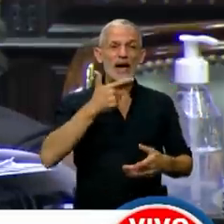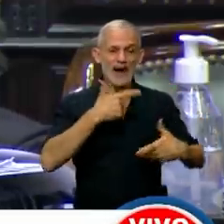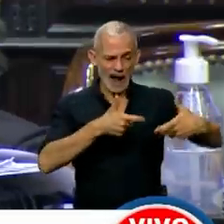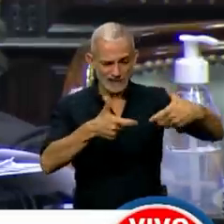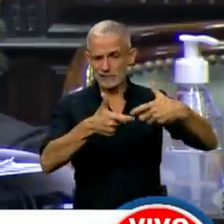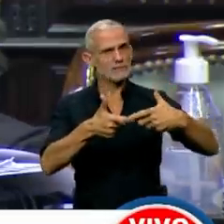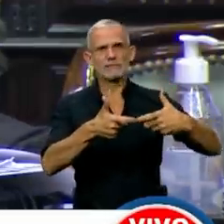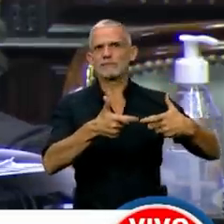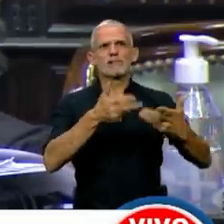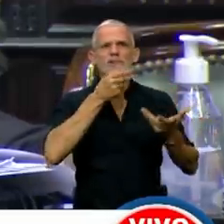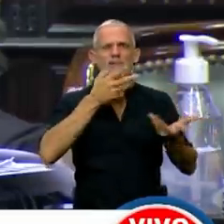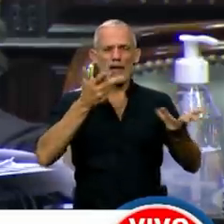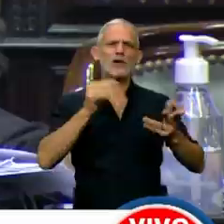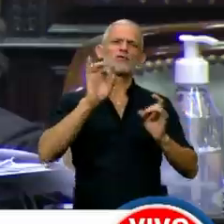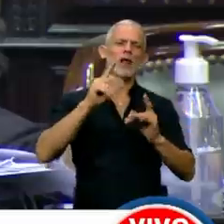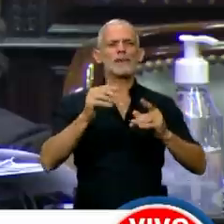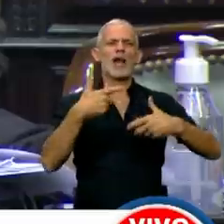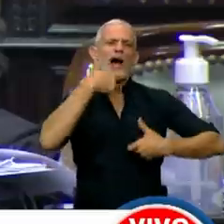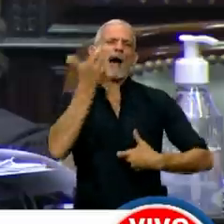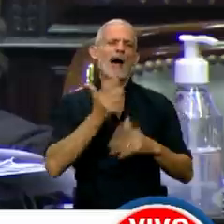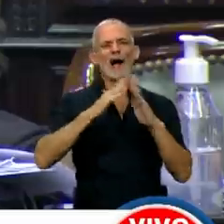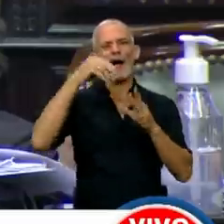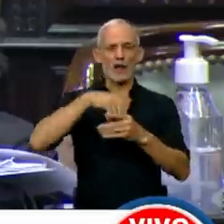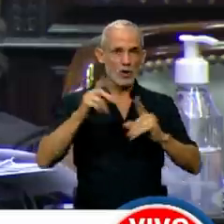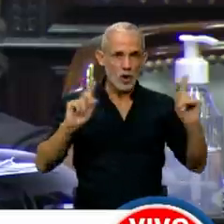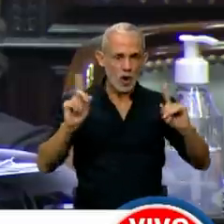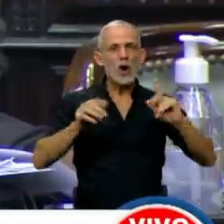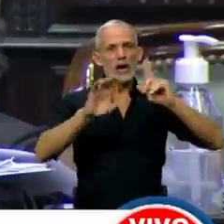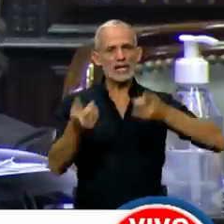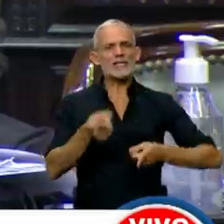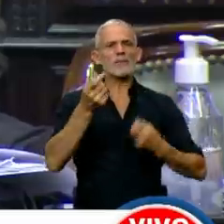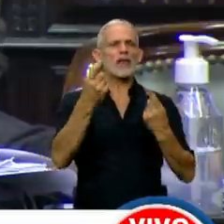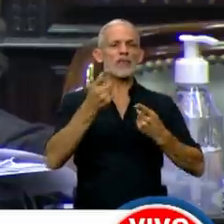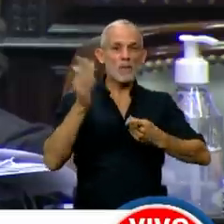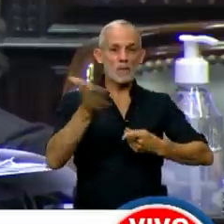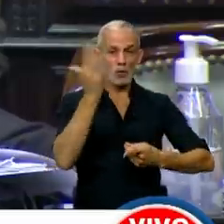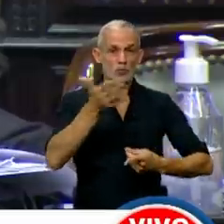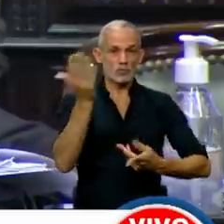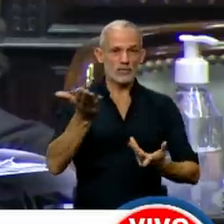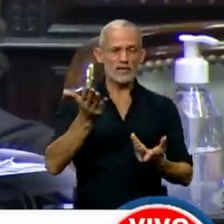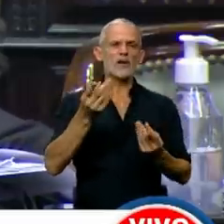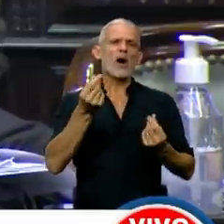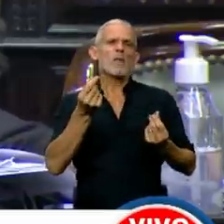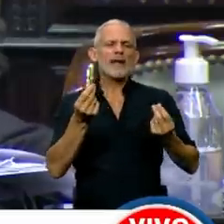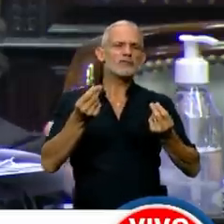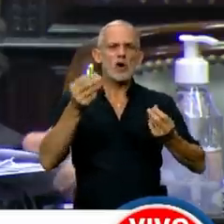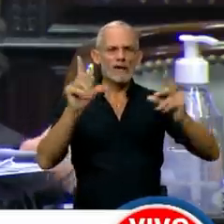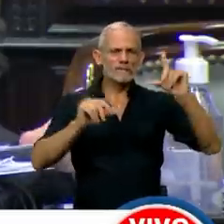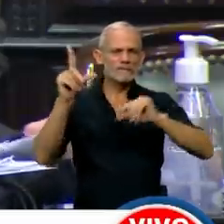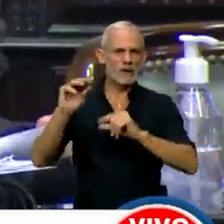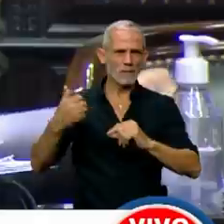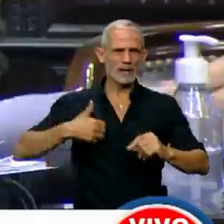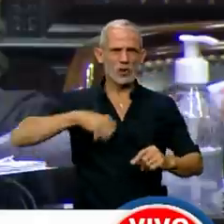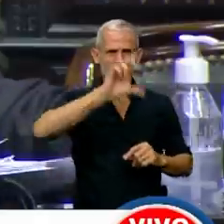solamente de calefaccionar las casas sino la posibilidad de producir a costos competitivos para toda la